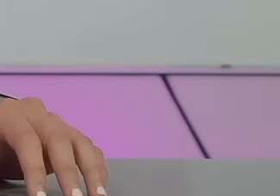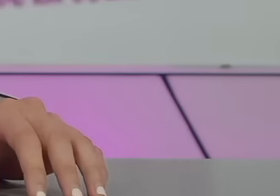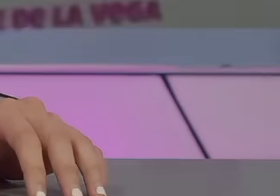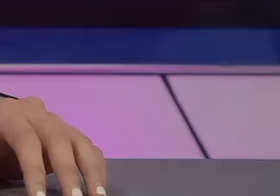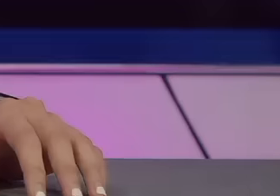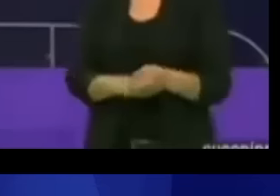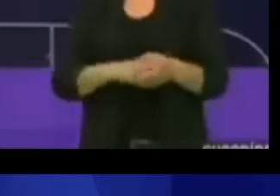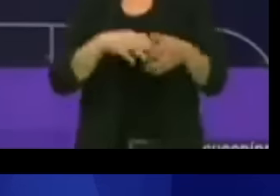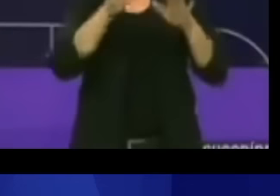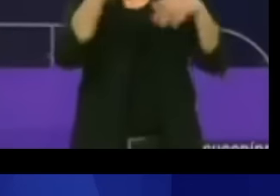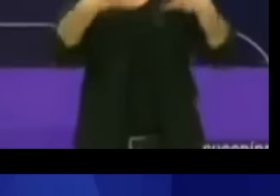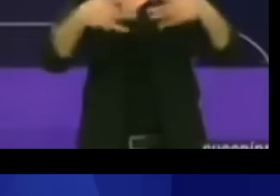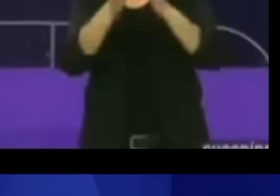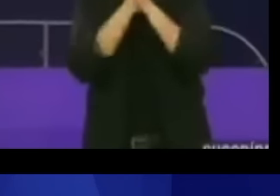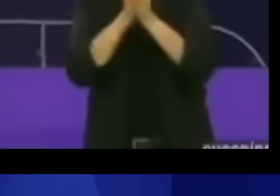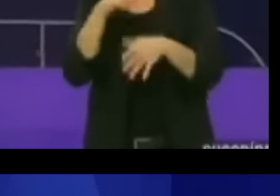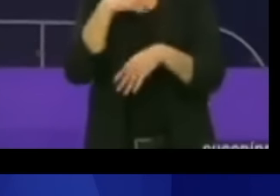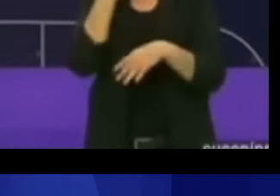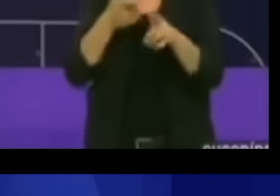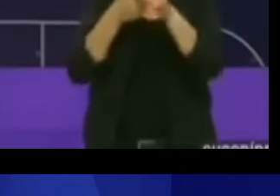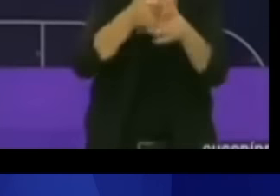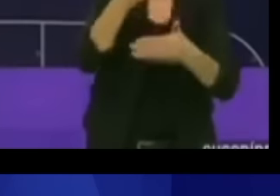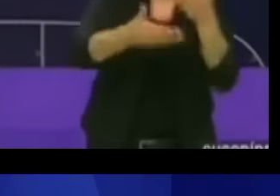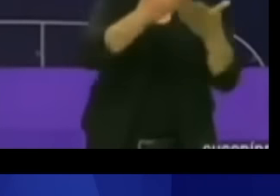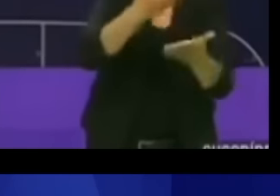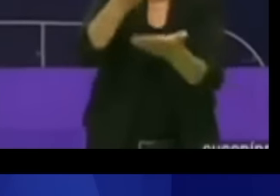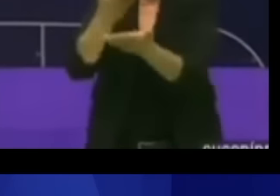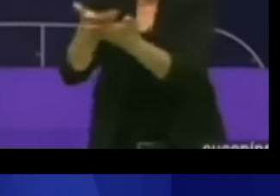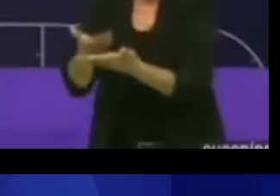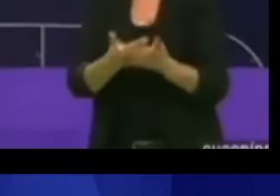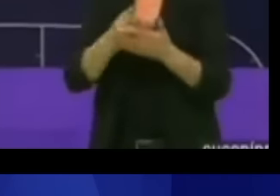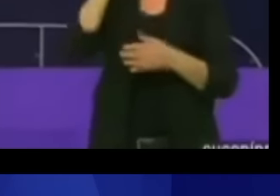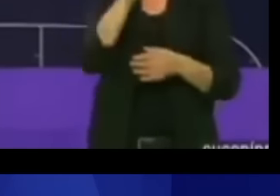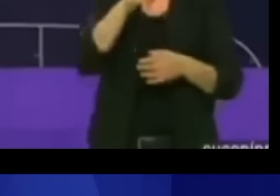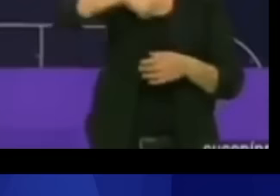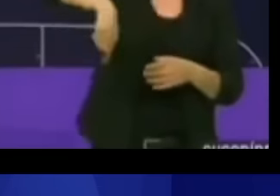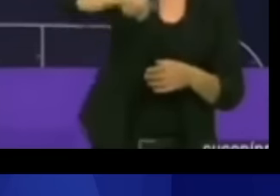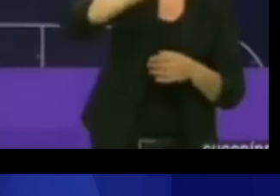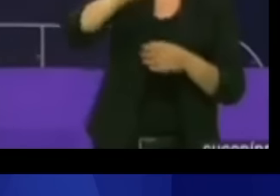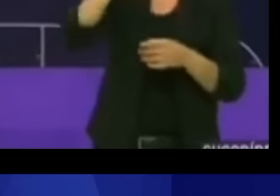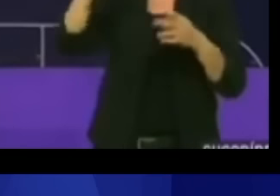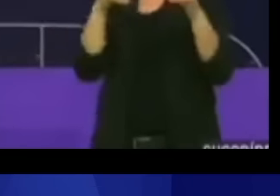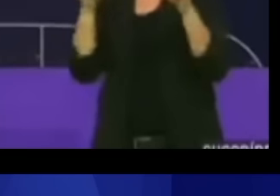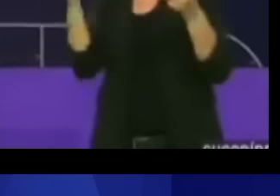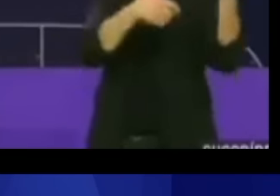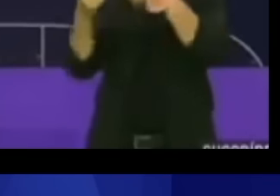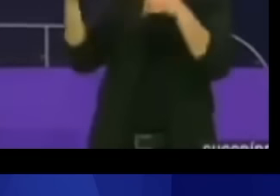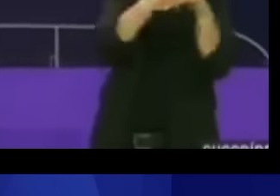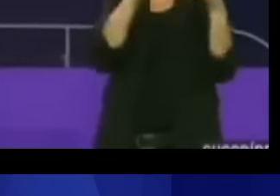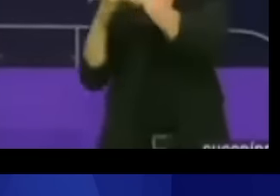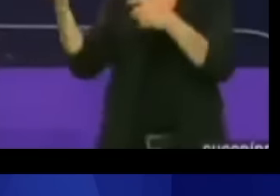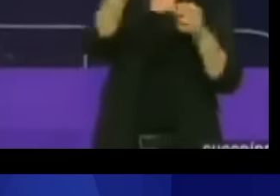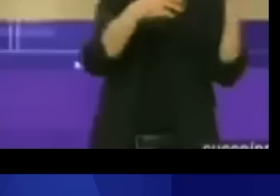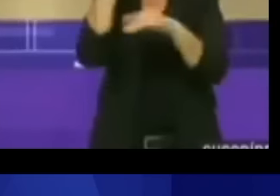palomitas y sí quería continuar con las propuestas porque si no vamos a estar entre los sombrerazos aquí este de Santiago y Clara